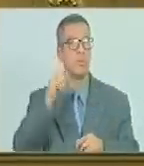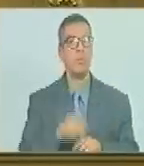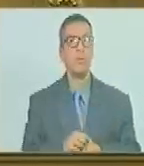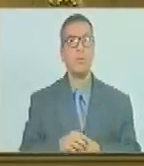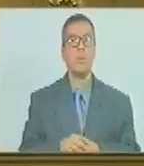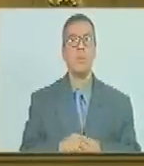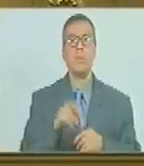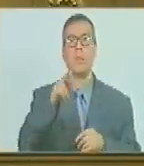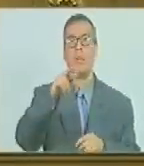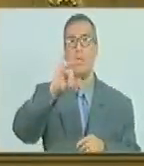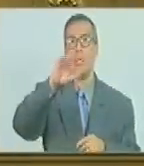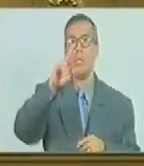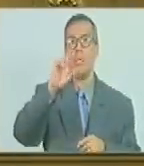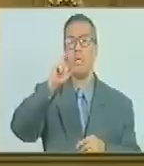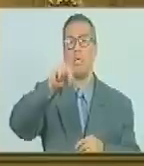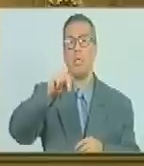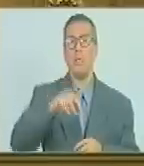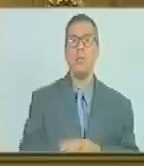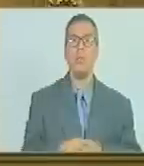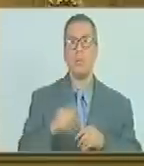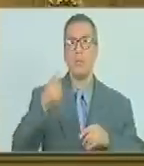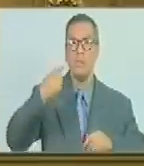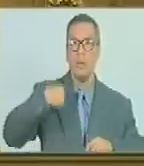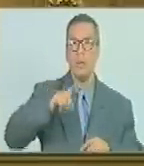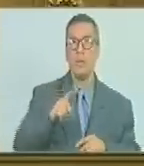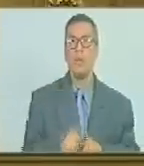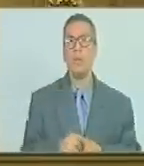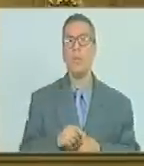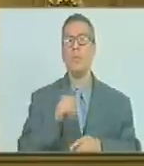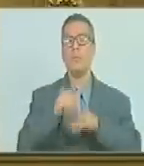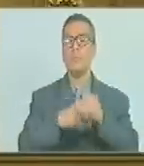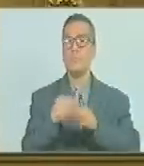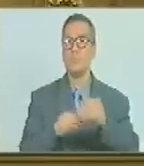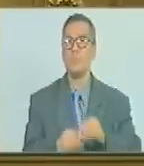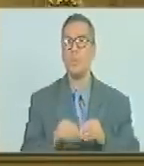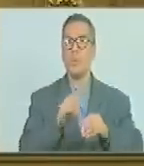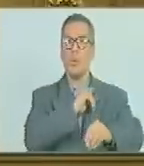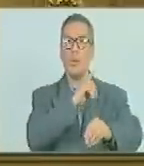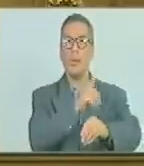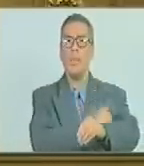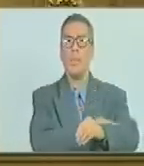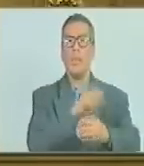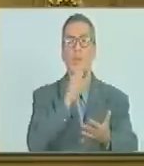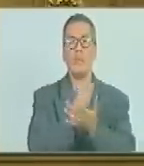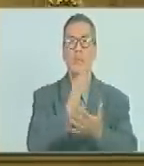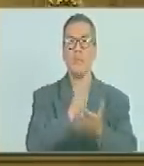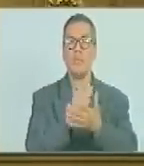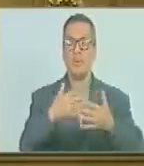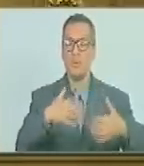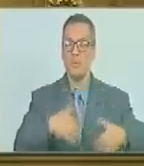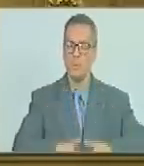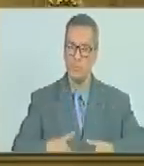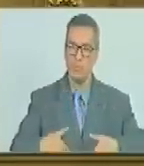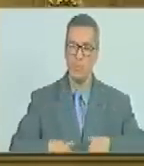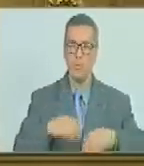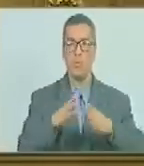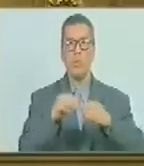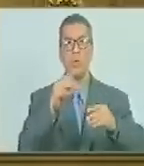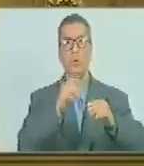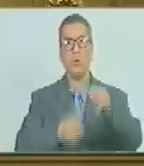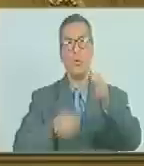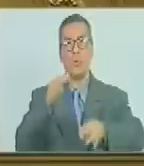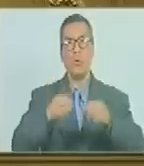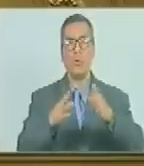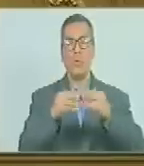La República de Irán fue, es y será una potencia que siempre luchará por todas las causas justas